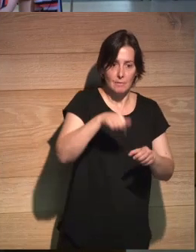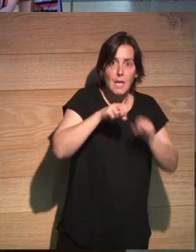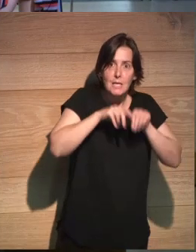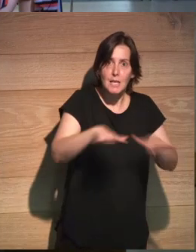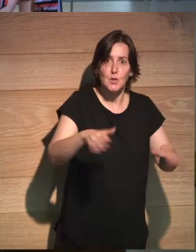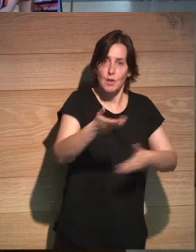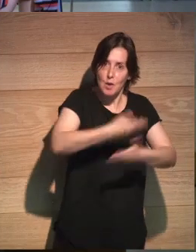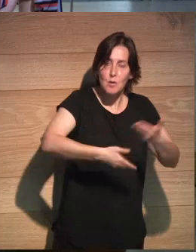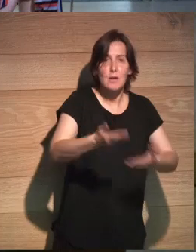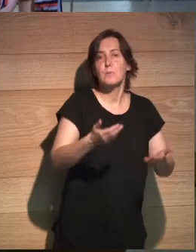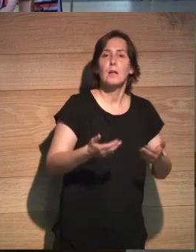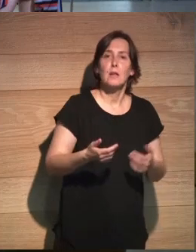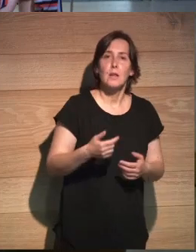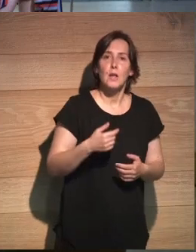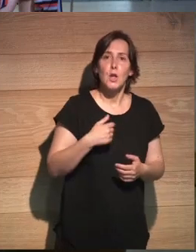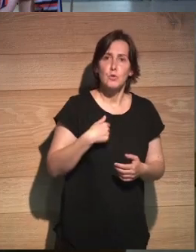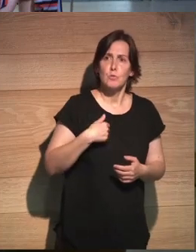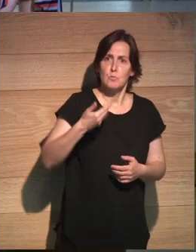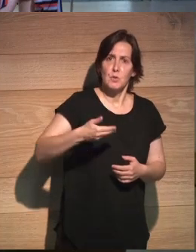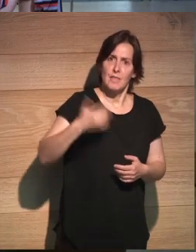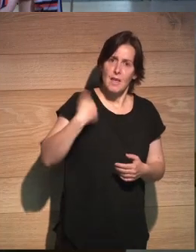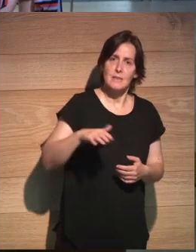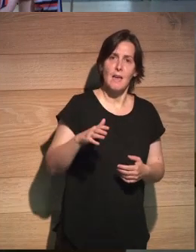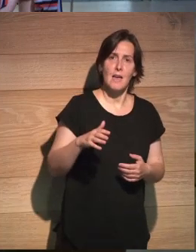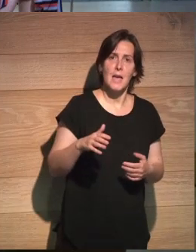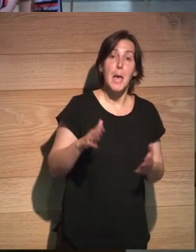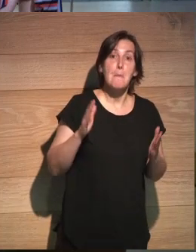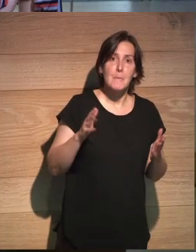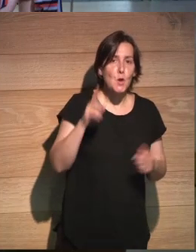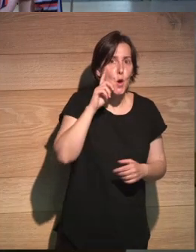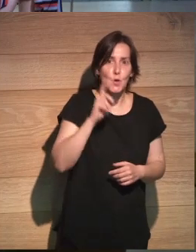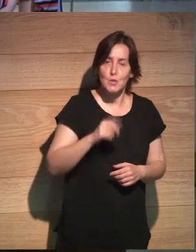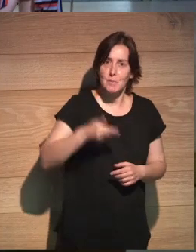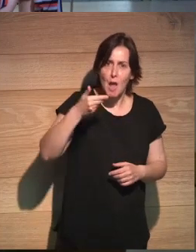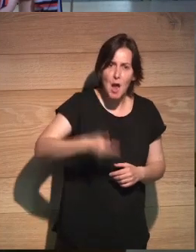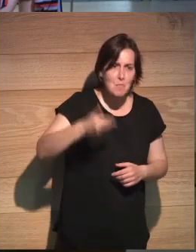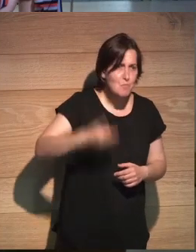colaborar, yo ya le daba mucha importancia, pero no era consciente de hasta qué punto lo era,